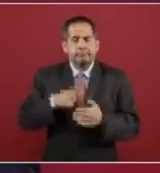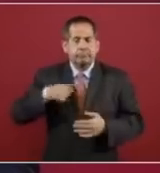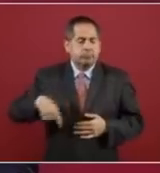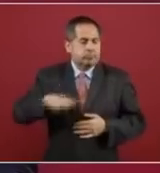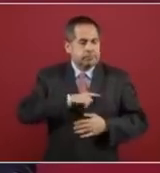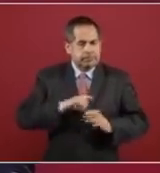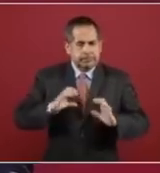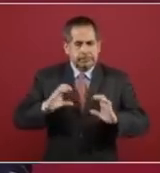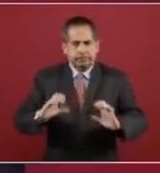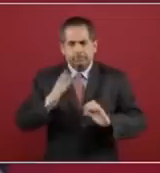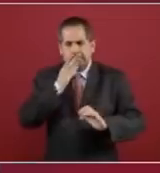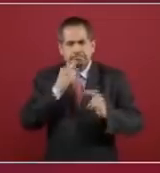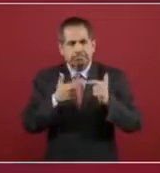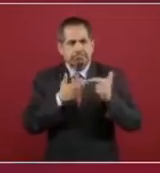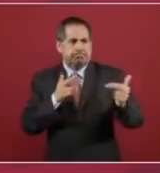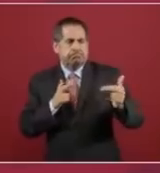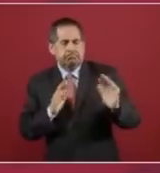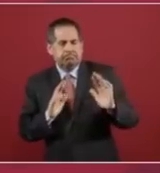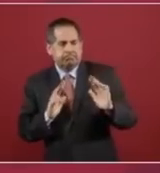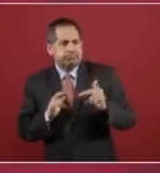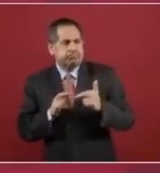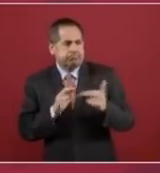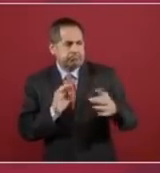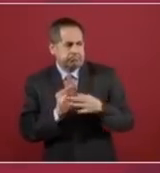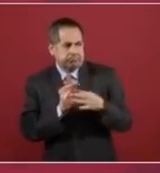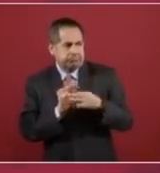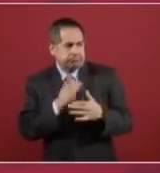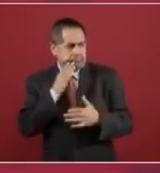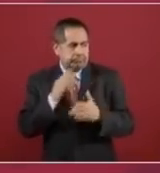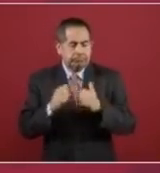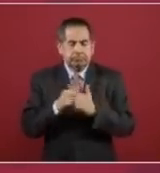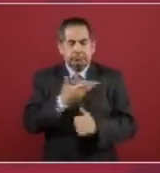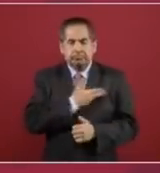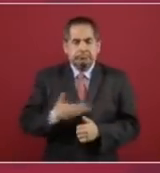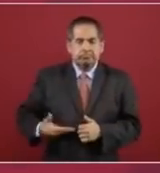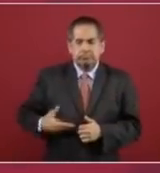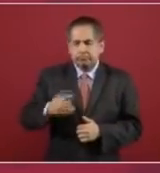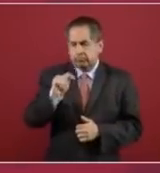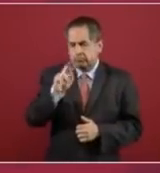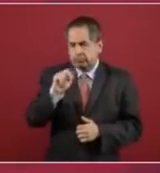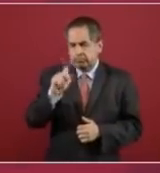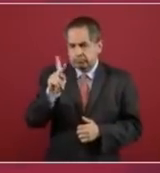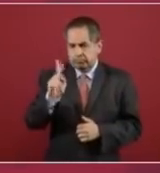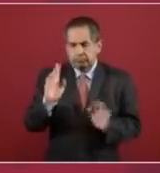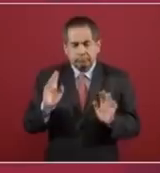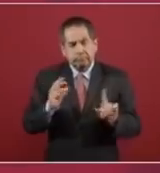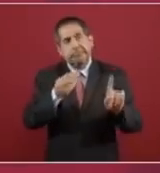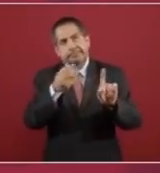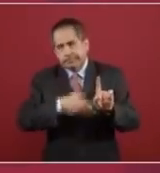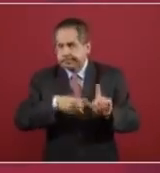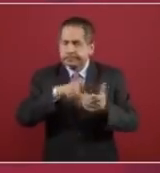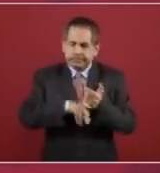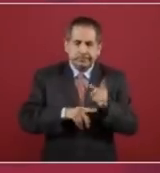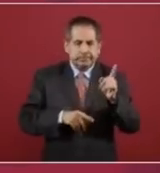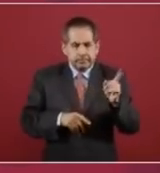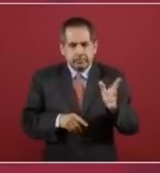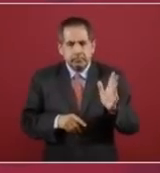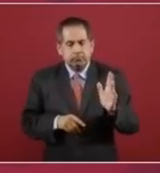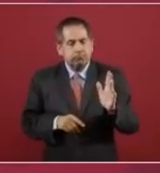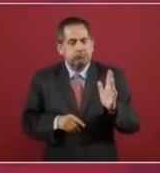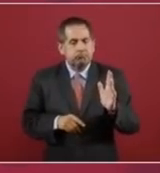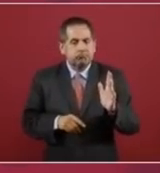mantenido una buena relación con el presidente Donald Trump, a pesar de